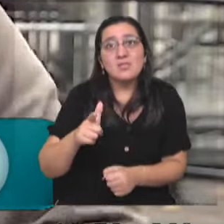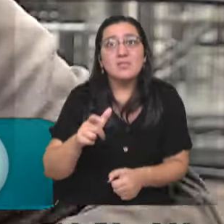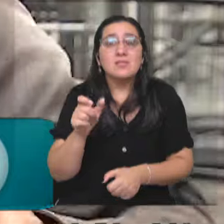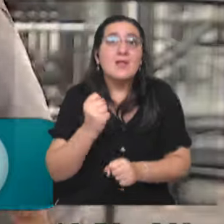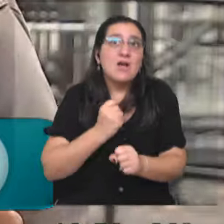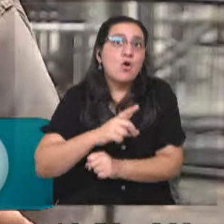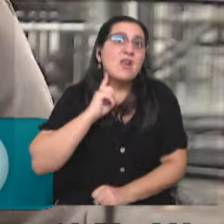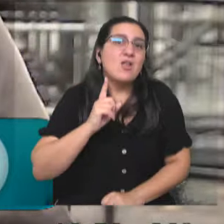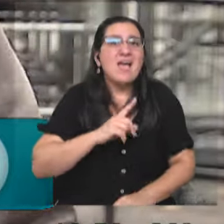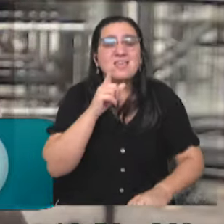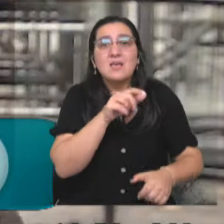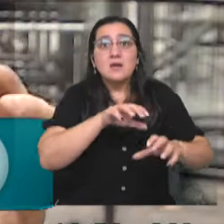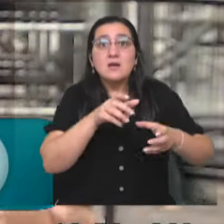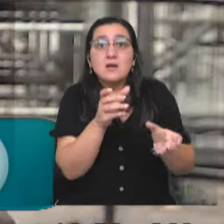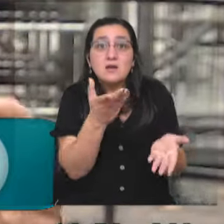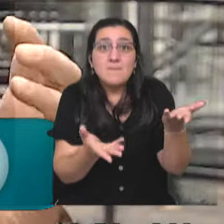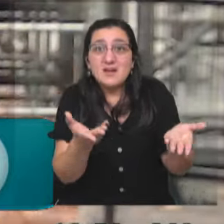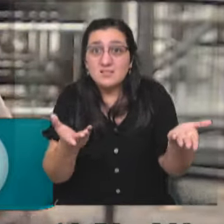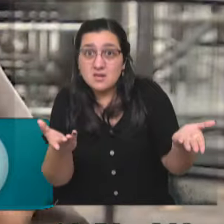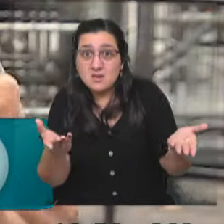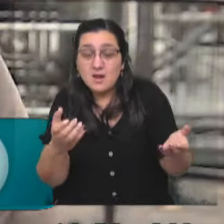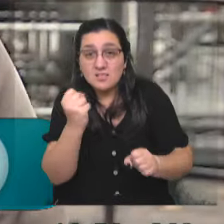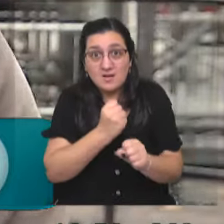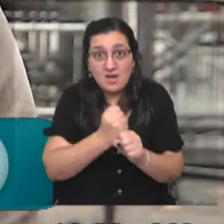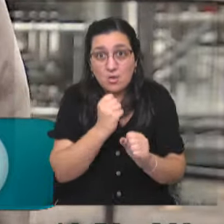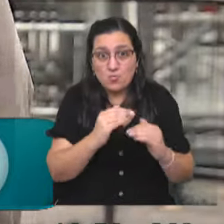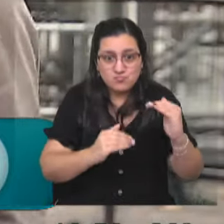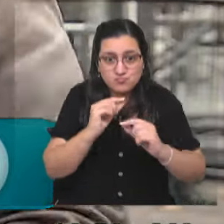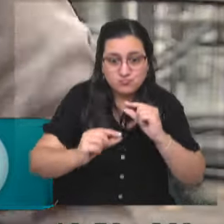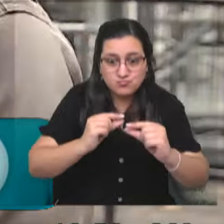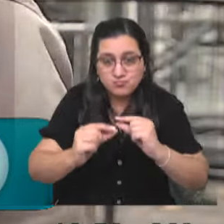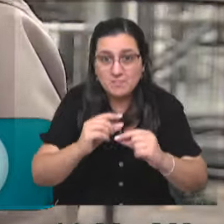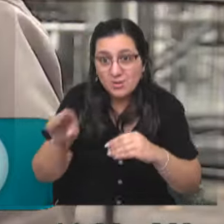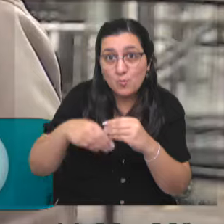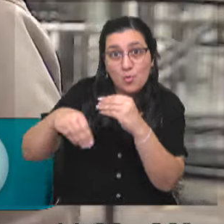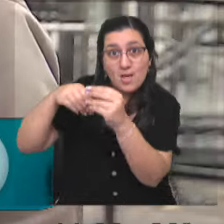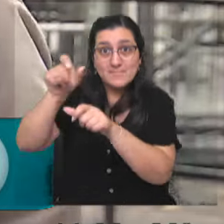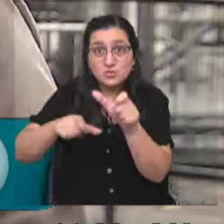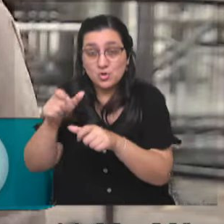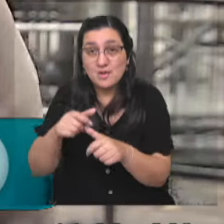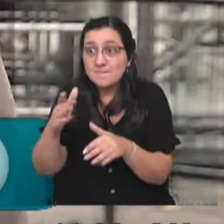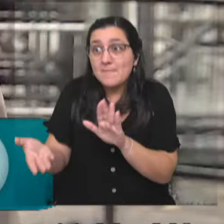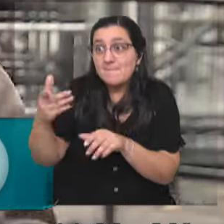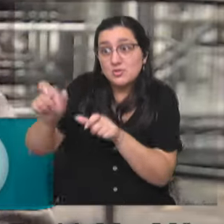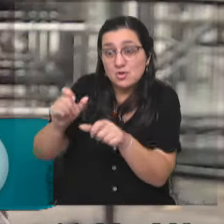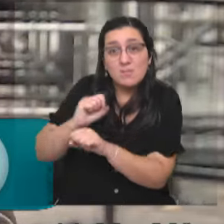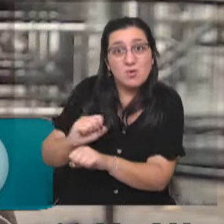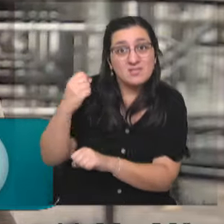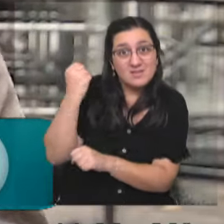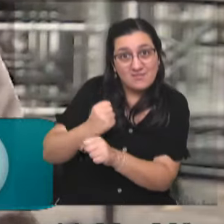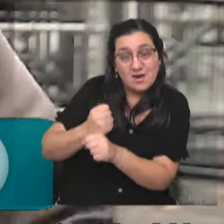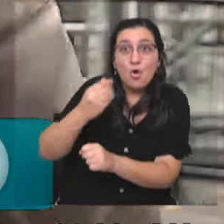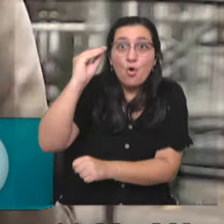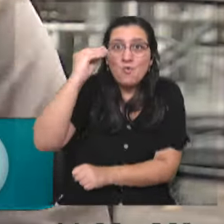Hay que repartir el trabajo en un proceso racional, ordenado y progresivo para incorporar personas al mercado de trabajo, sobre todo los jóvenes, que